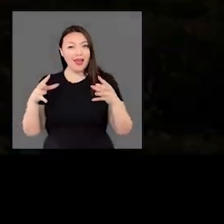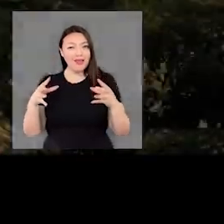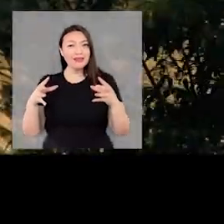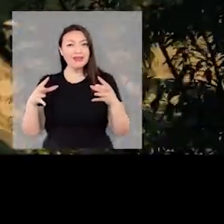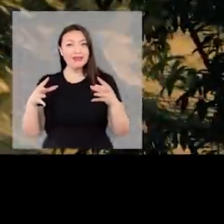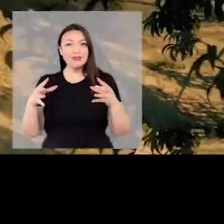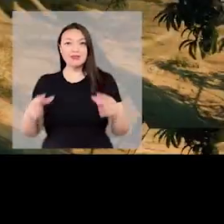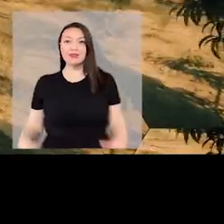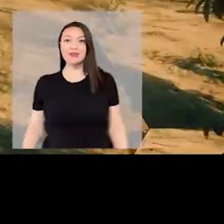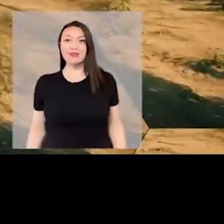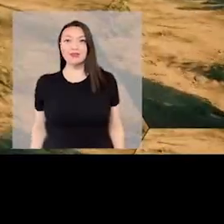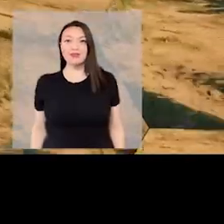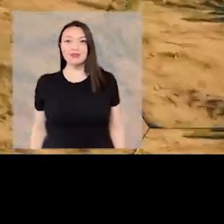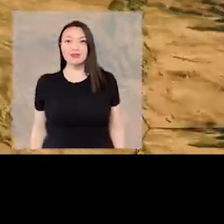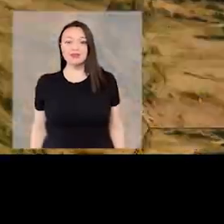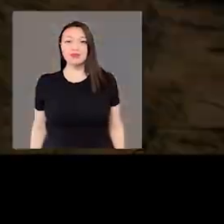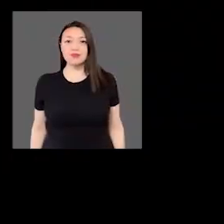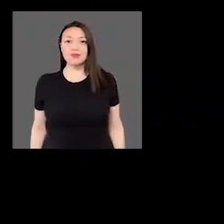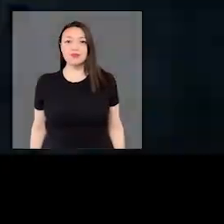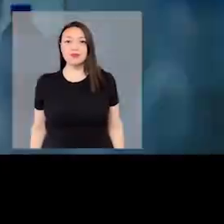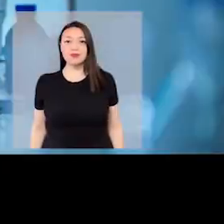gigante.